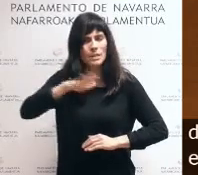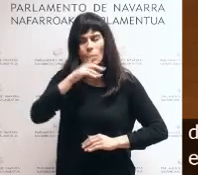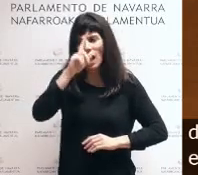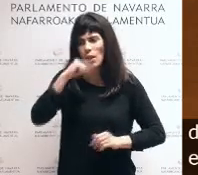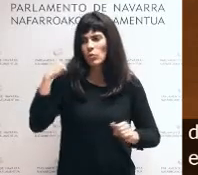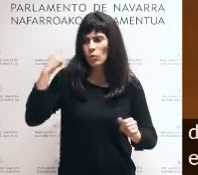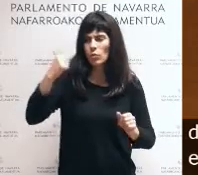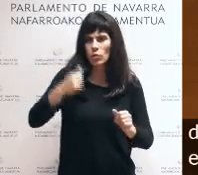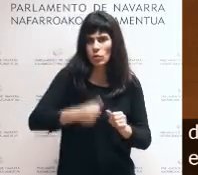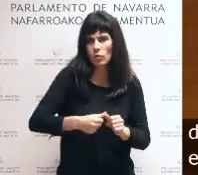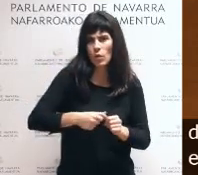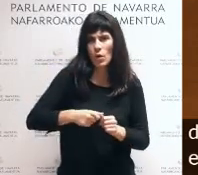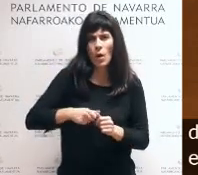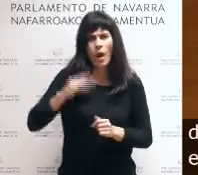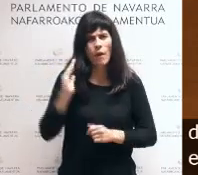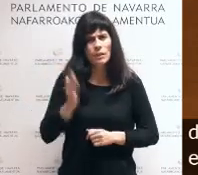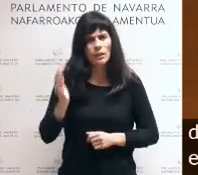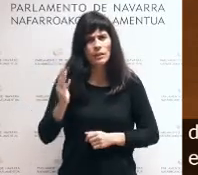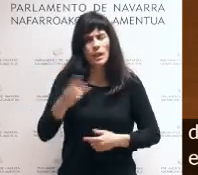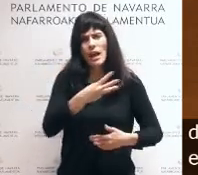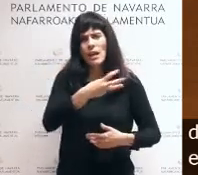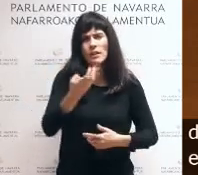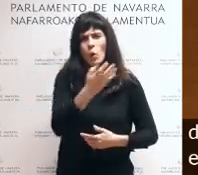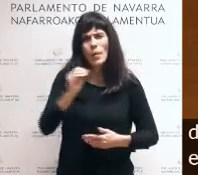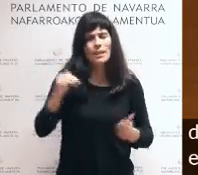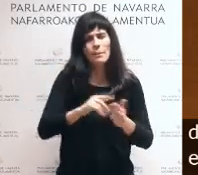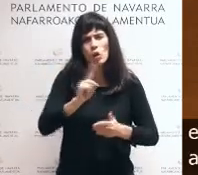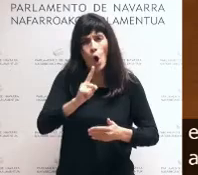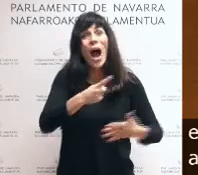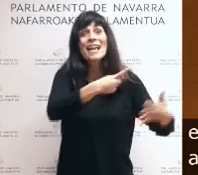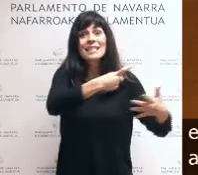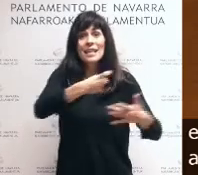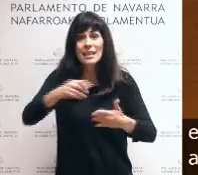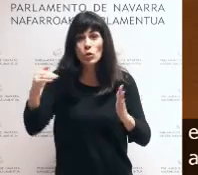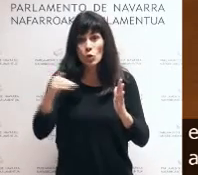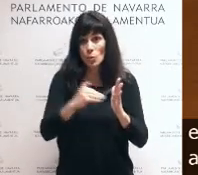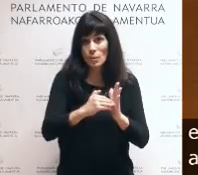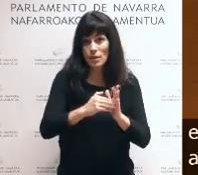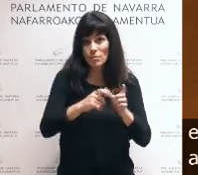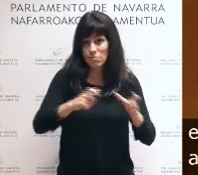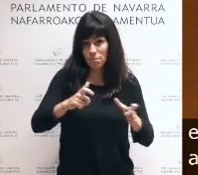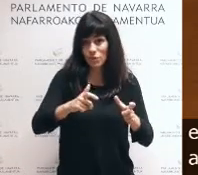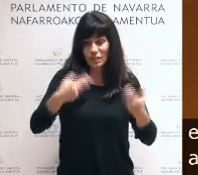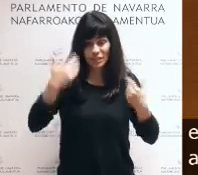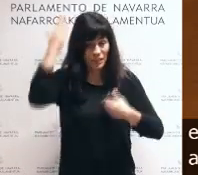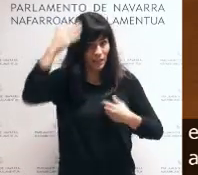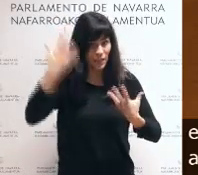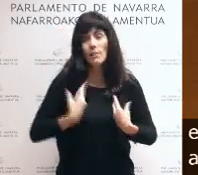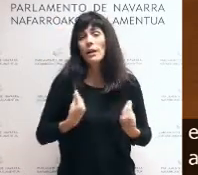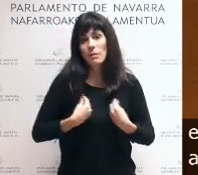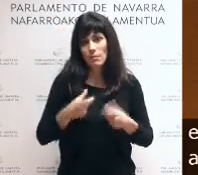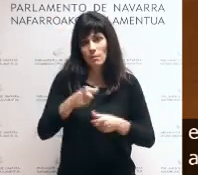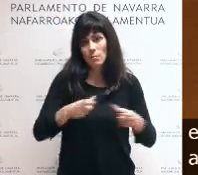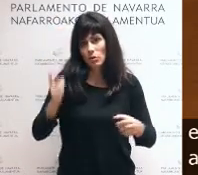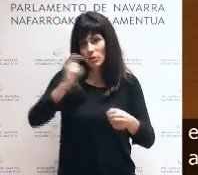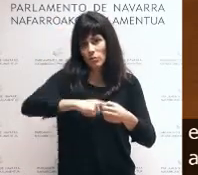siguen penalizando no a 340.000, sino a los 600.000 habitantes de Navarra y todos sus contribuyentes, a